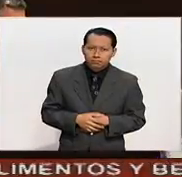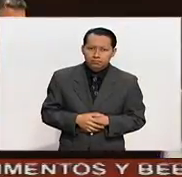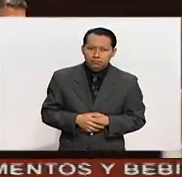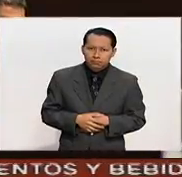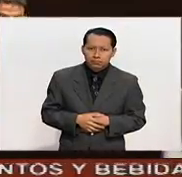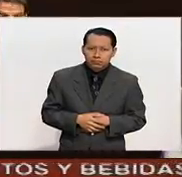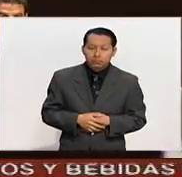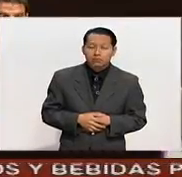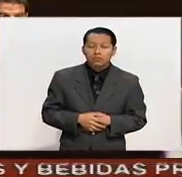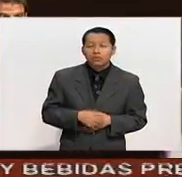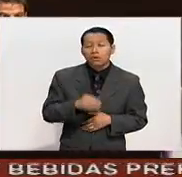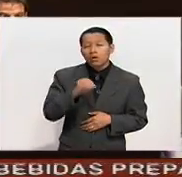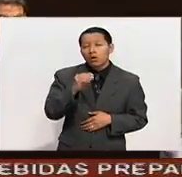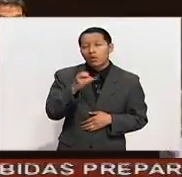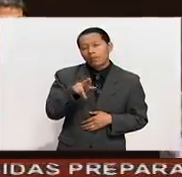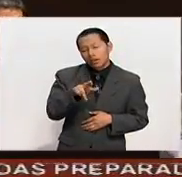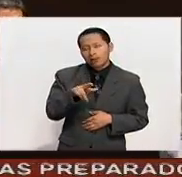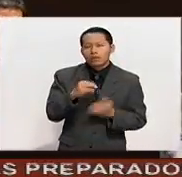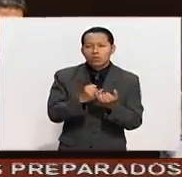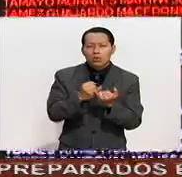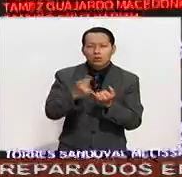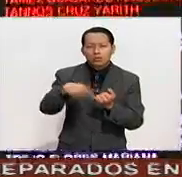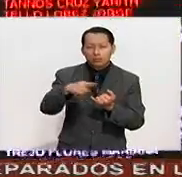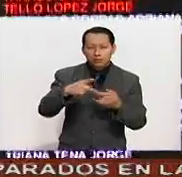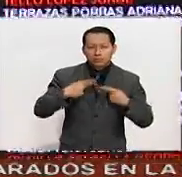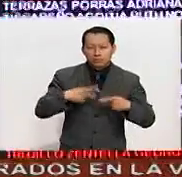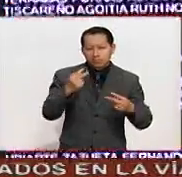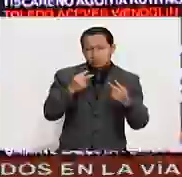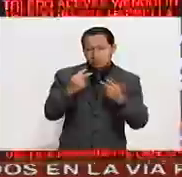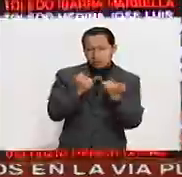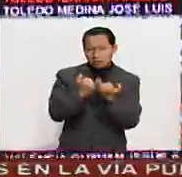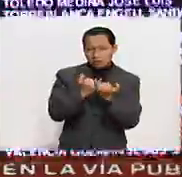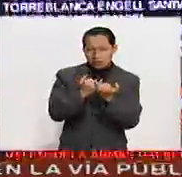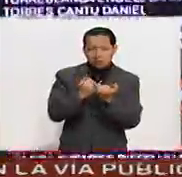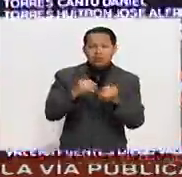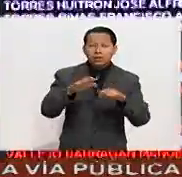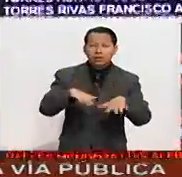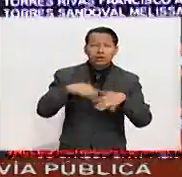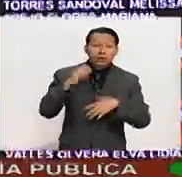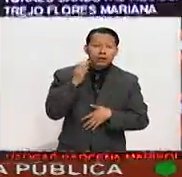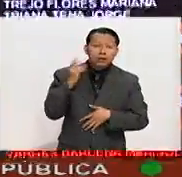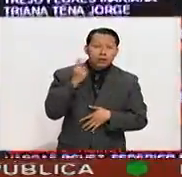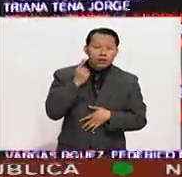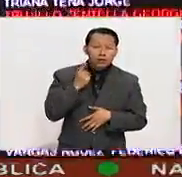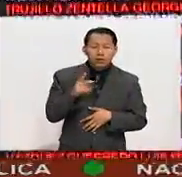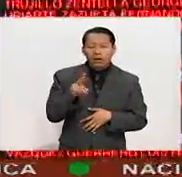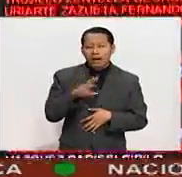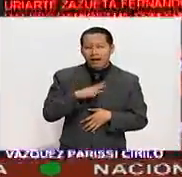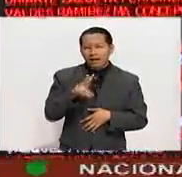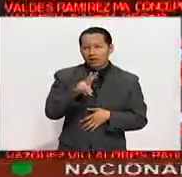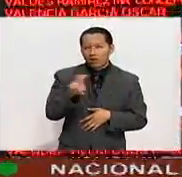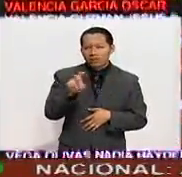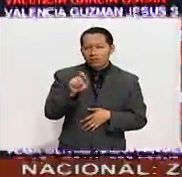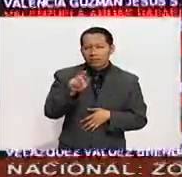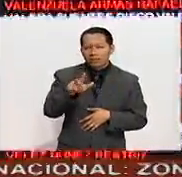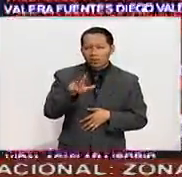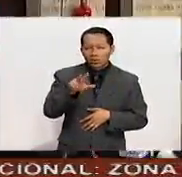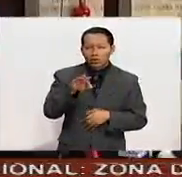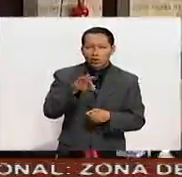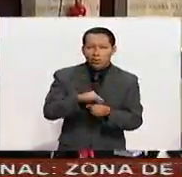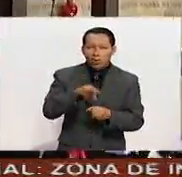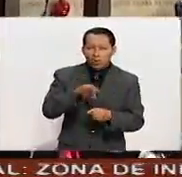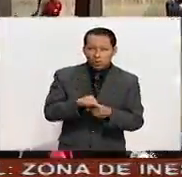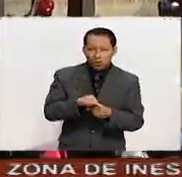Omar, comentarles, auditorio de México al Día, que el Pleno de la Cámara de Diputados rechazó por 228 votos en contra